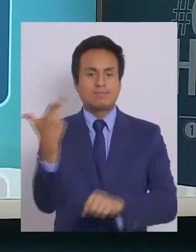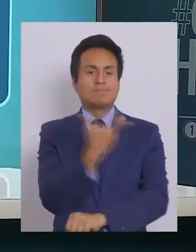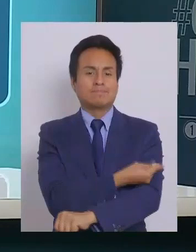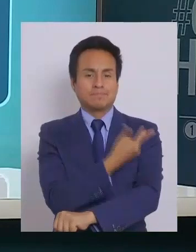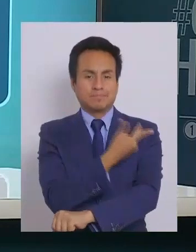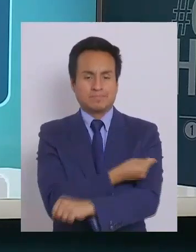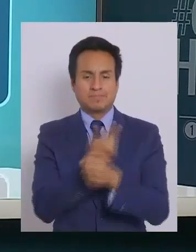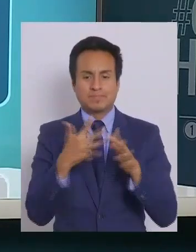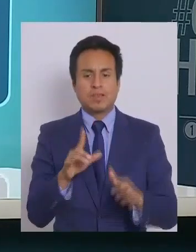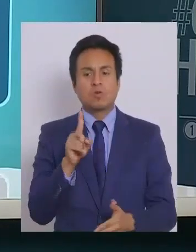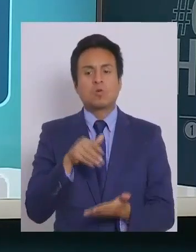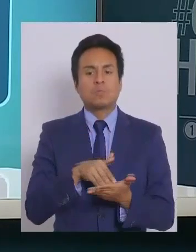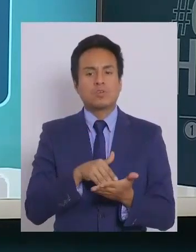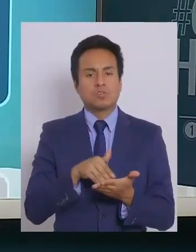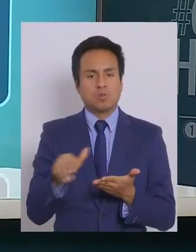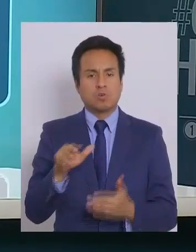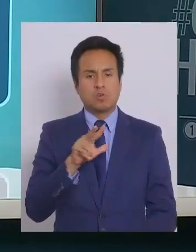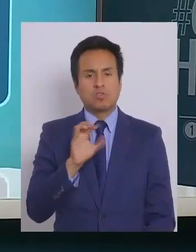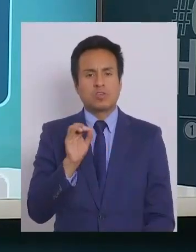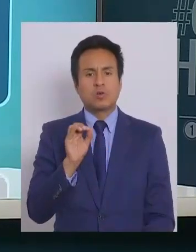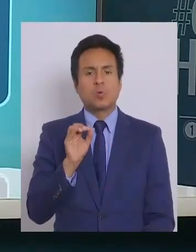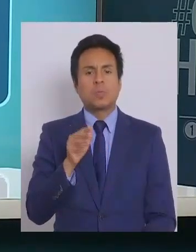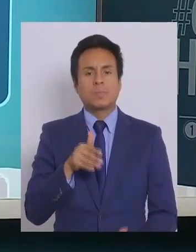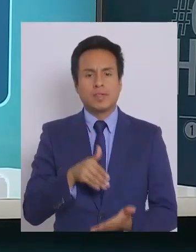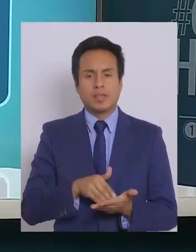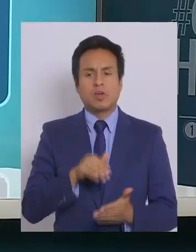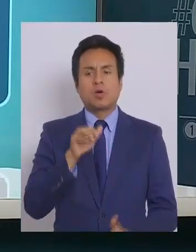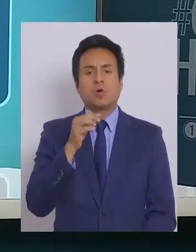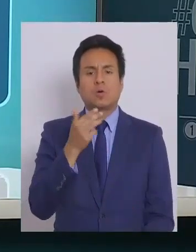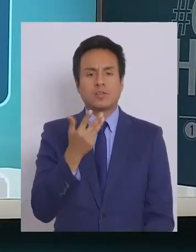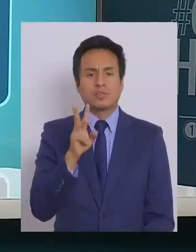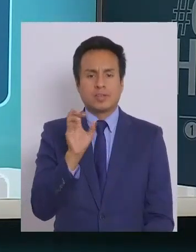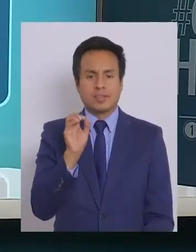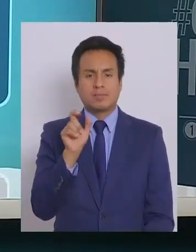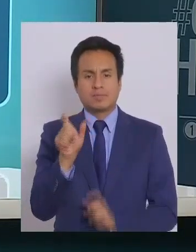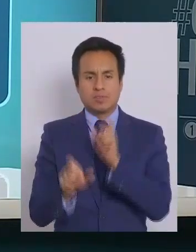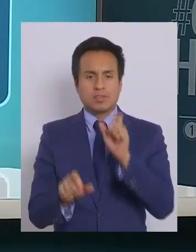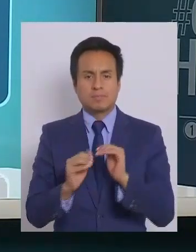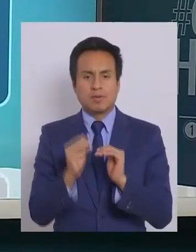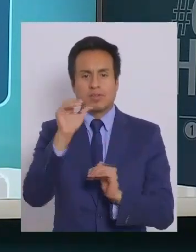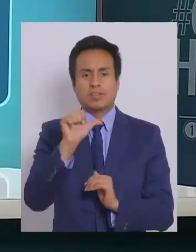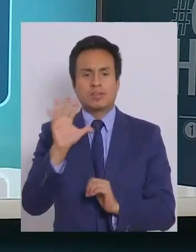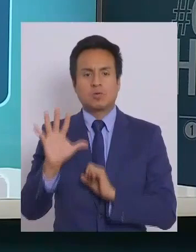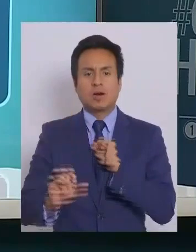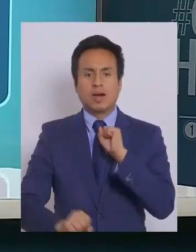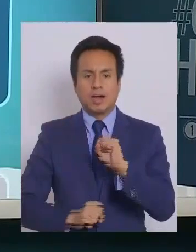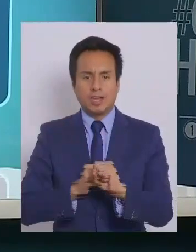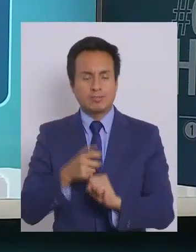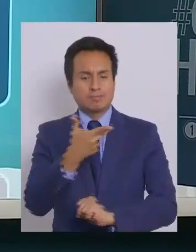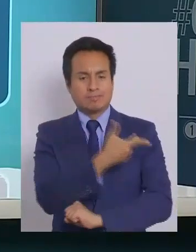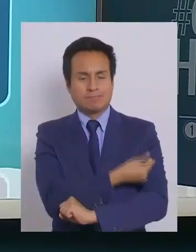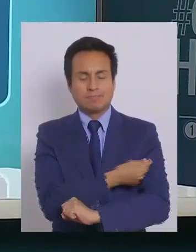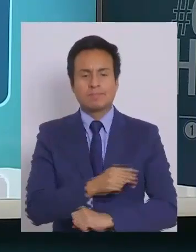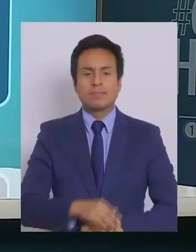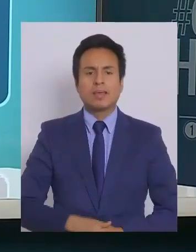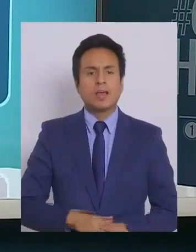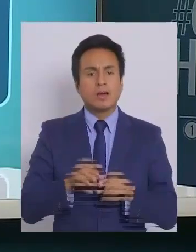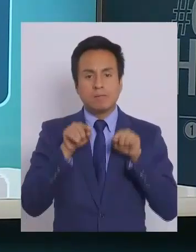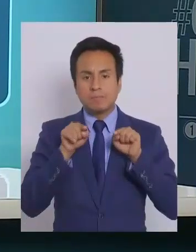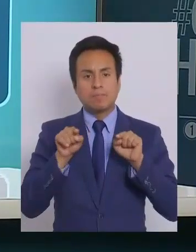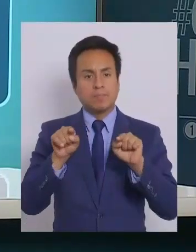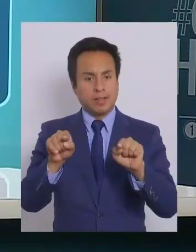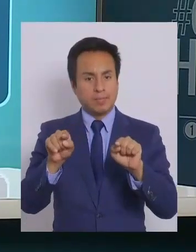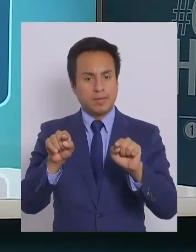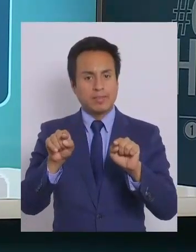un millón 805 mil novecientos treinta mayores de 65 años paralelamente para